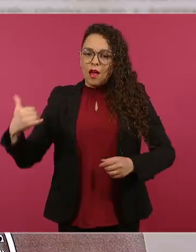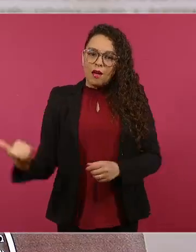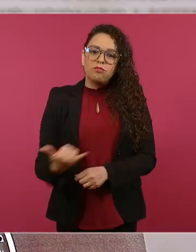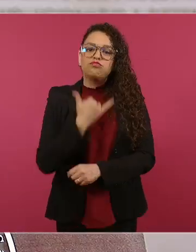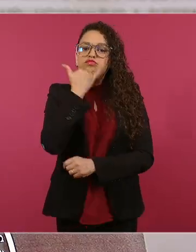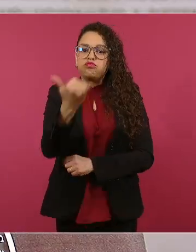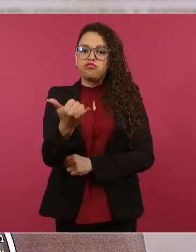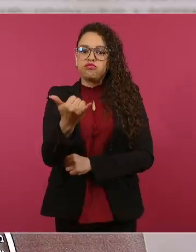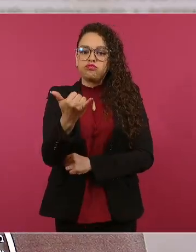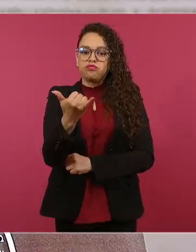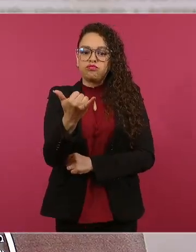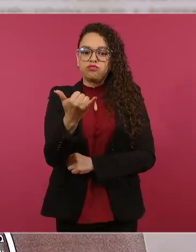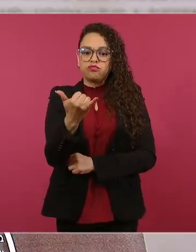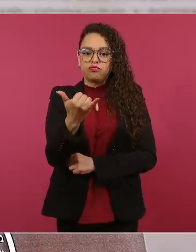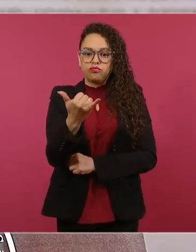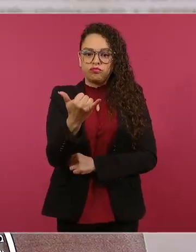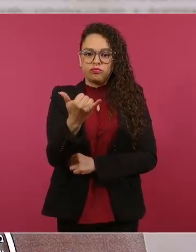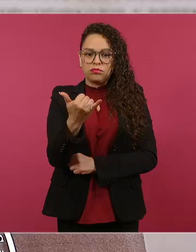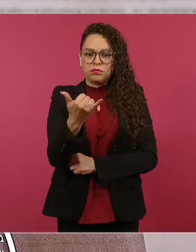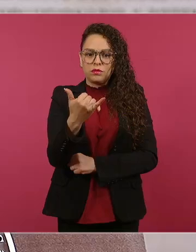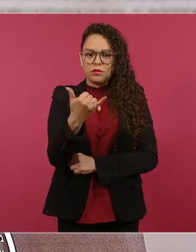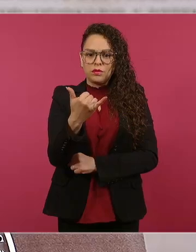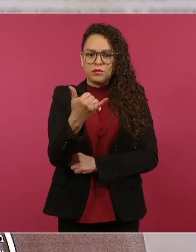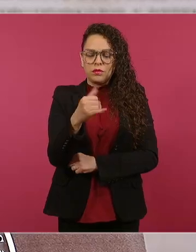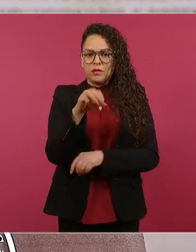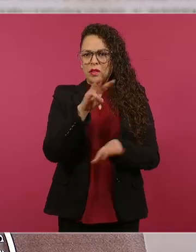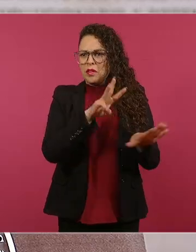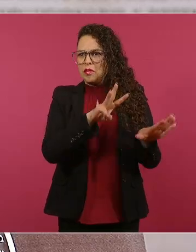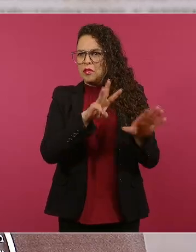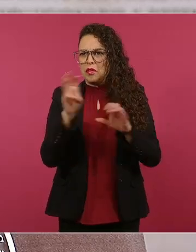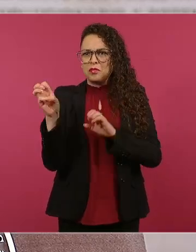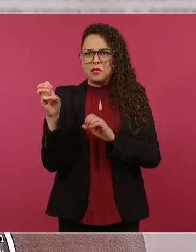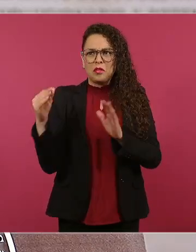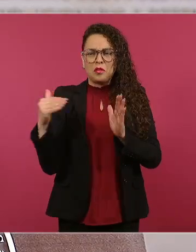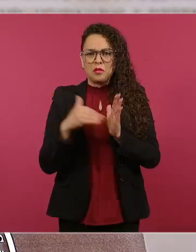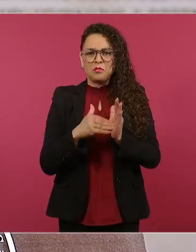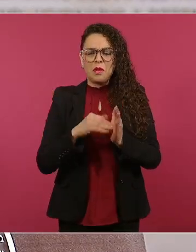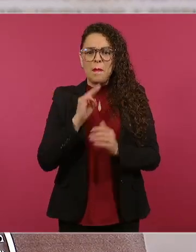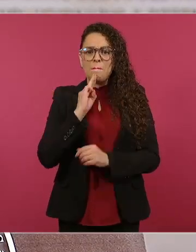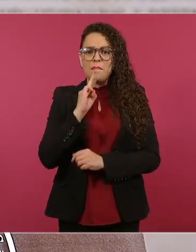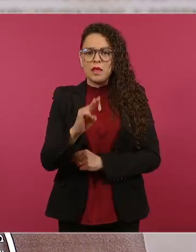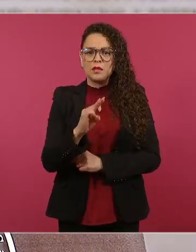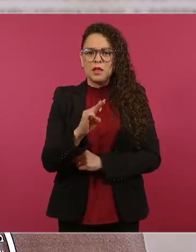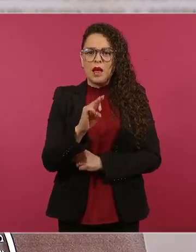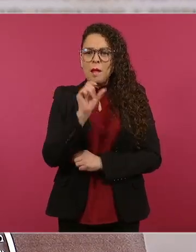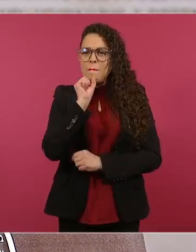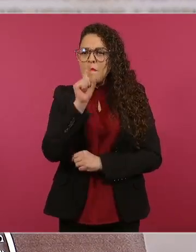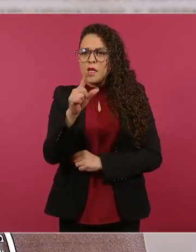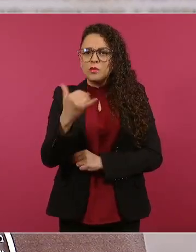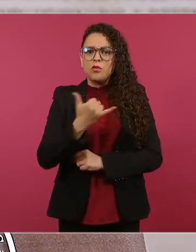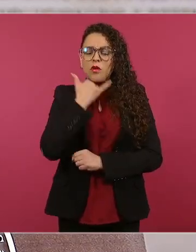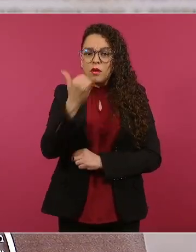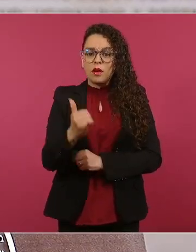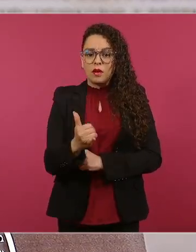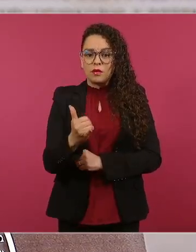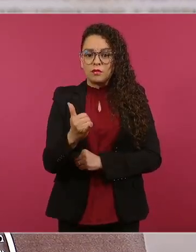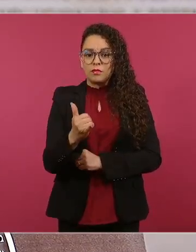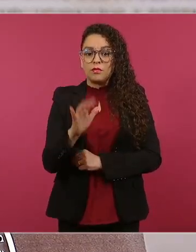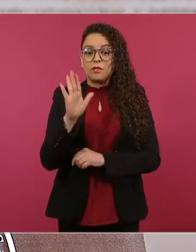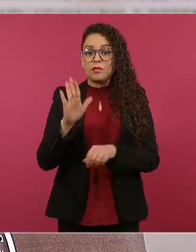lanzaron una cosa así, si no mal recuerdo, 300 mil mensajes equivocados cambiando una L por una